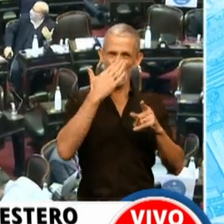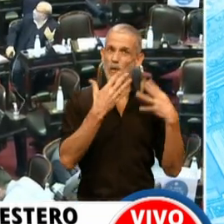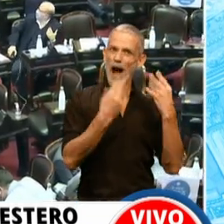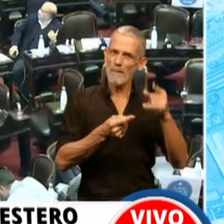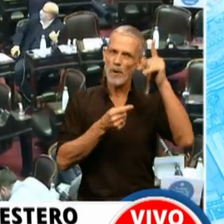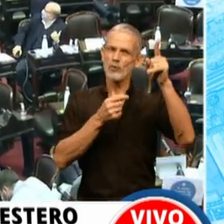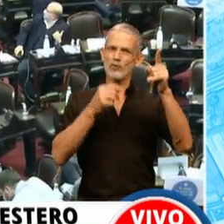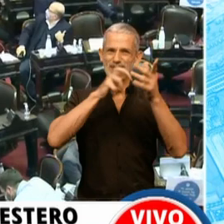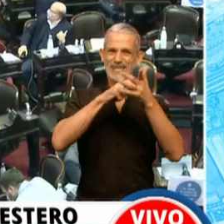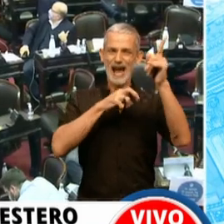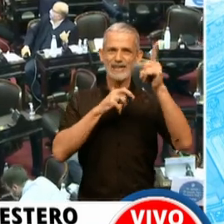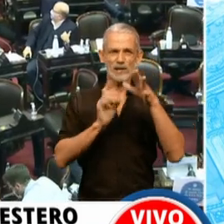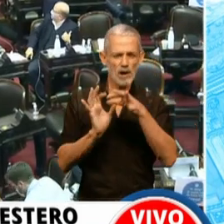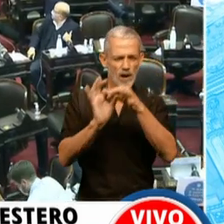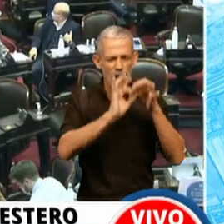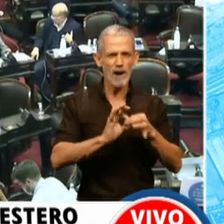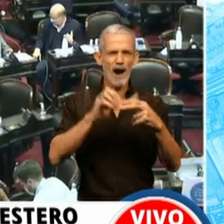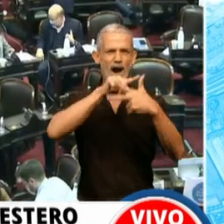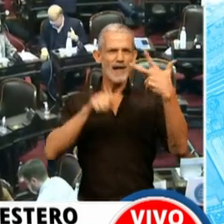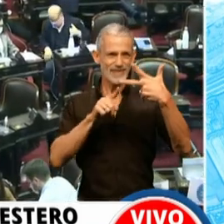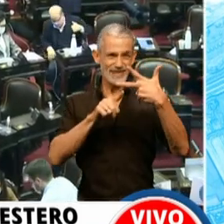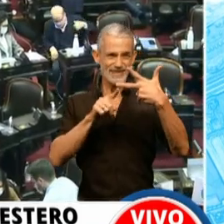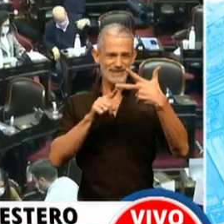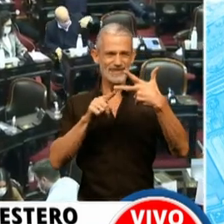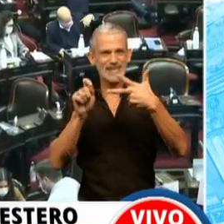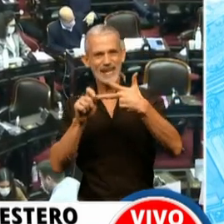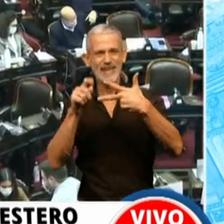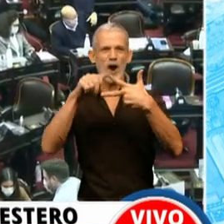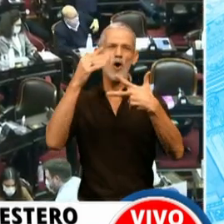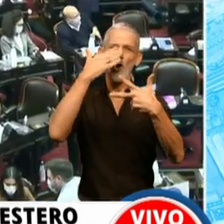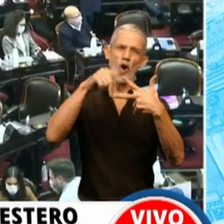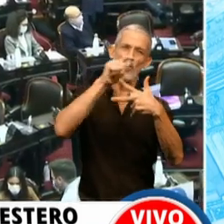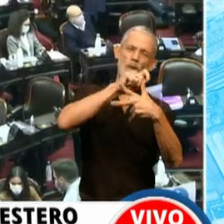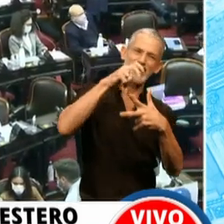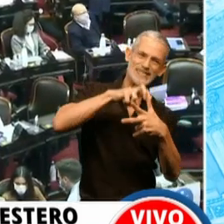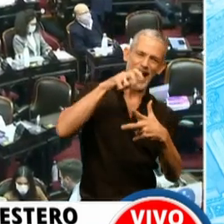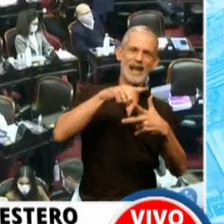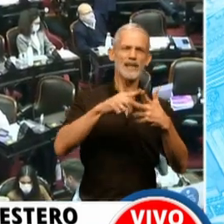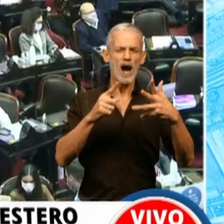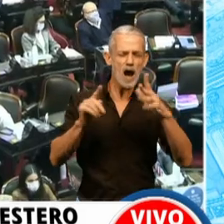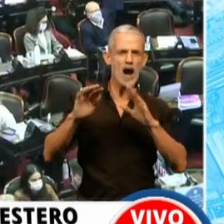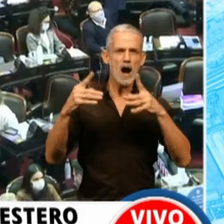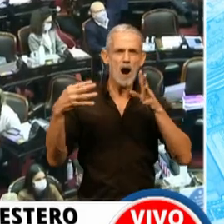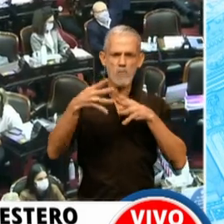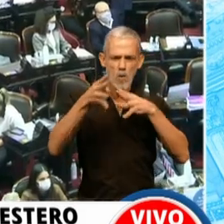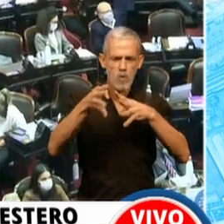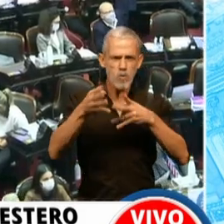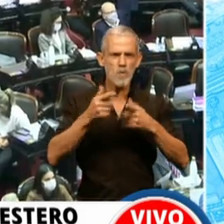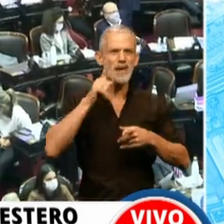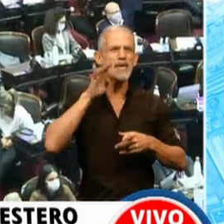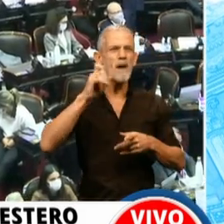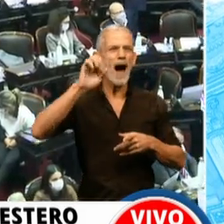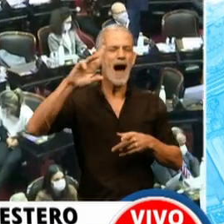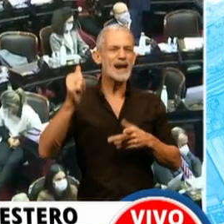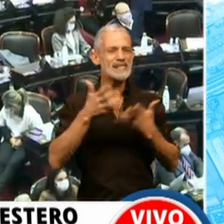se establece una unión entre estas tres provincias pero era muy difícil la lucha para el gobernador y baja